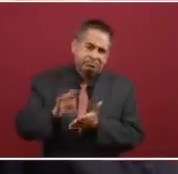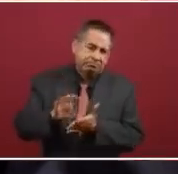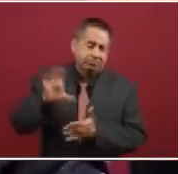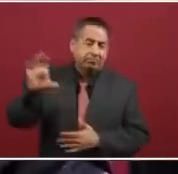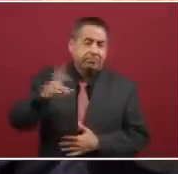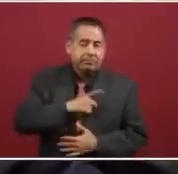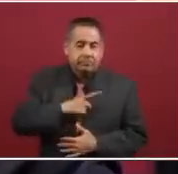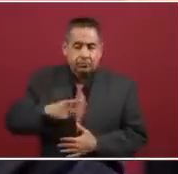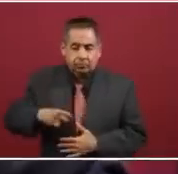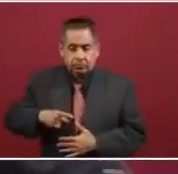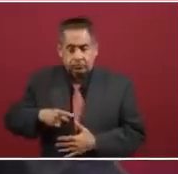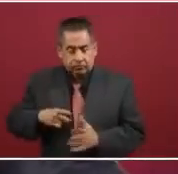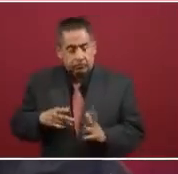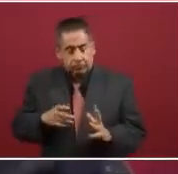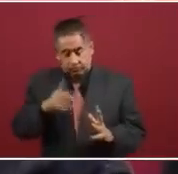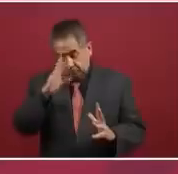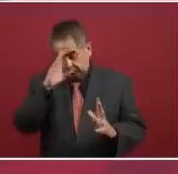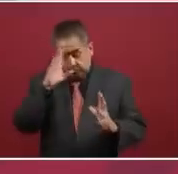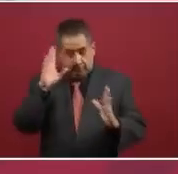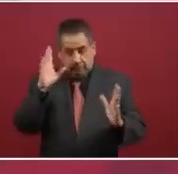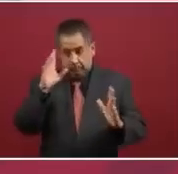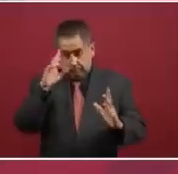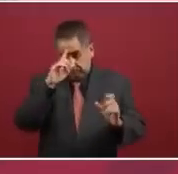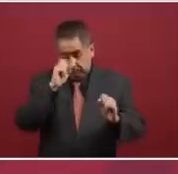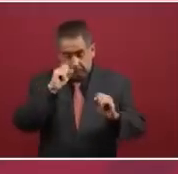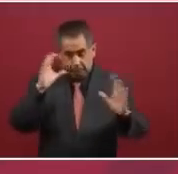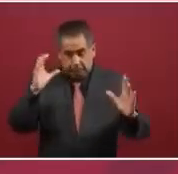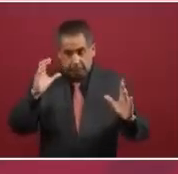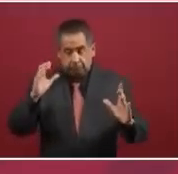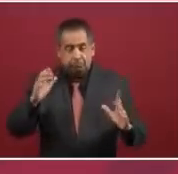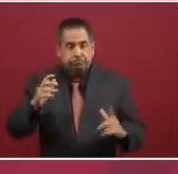Esto nos ayuda a entender